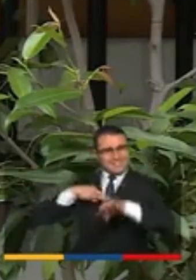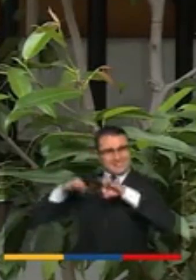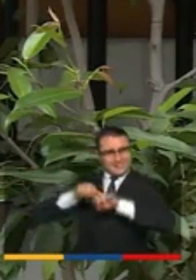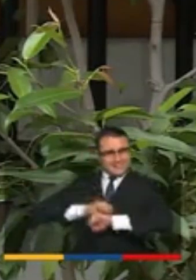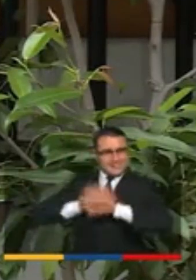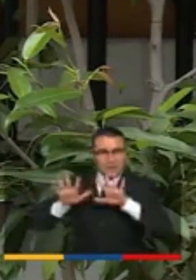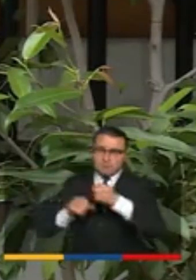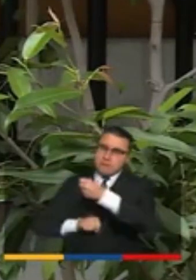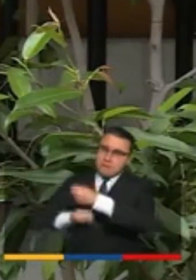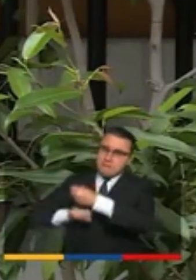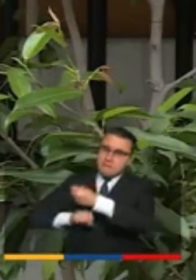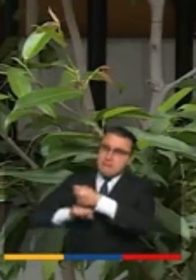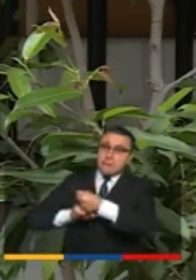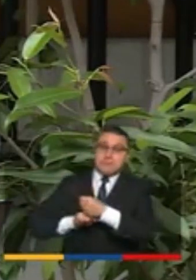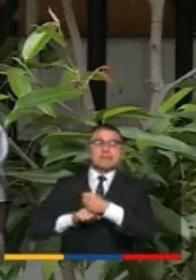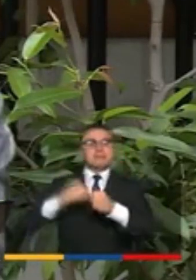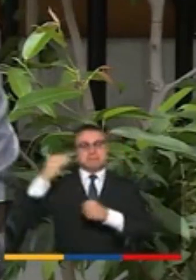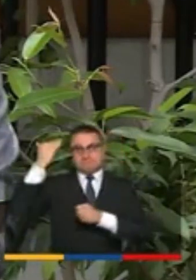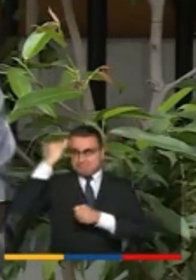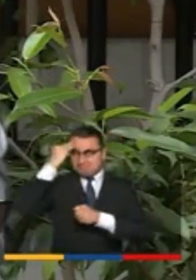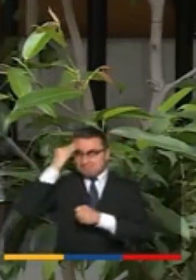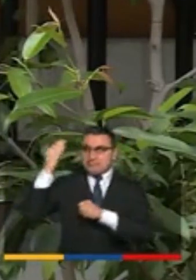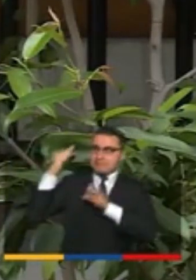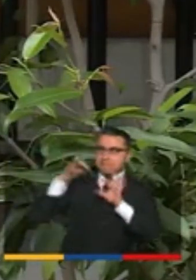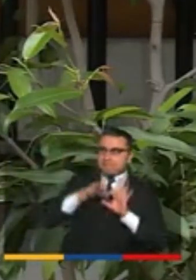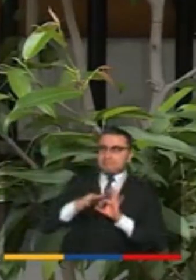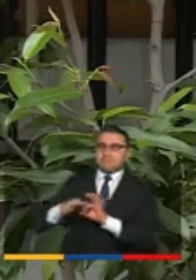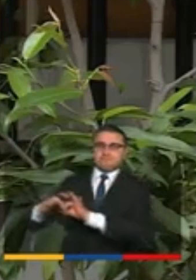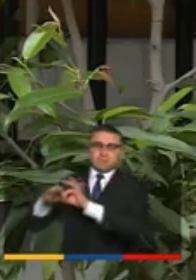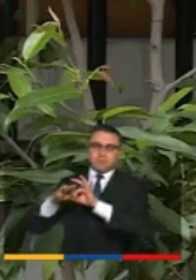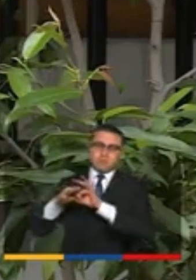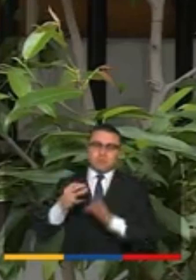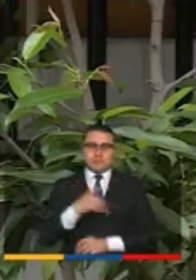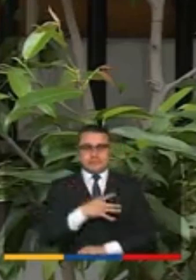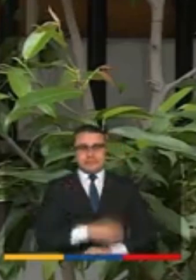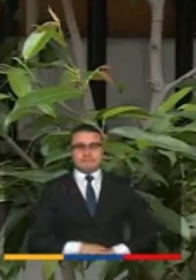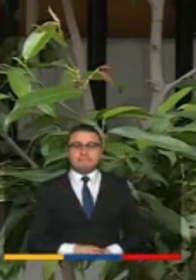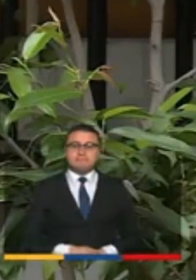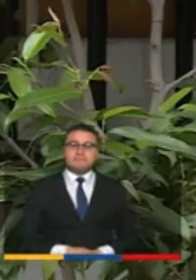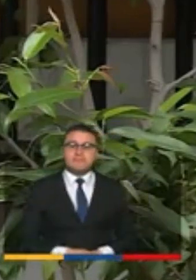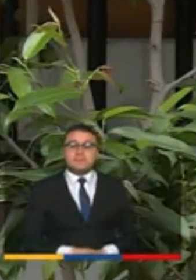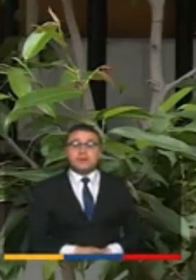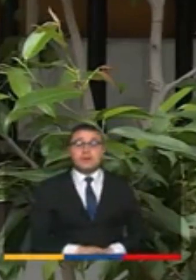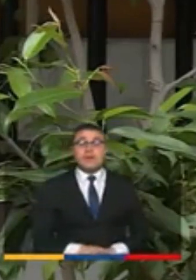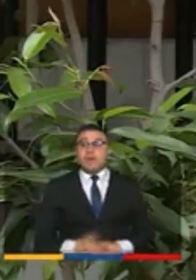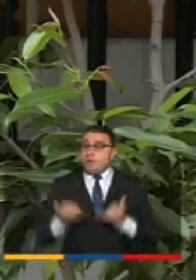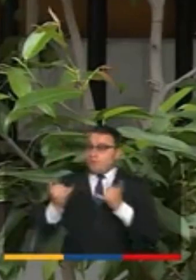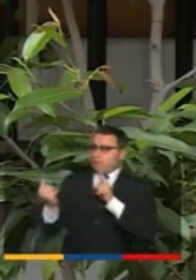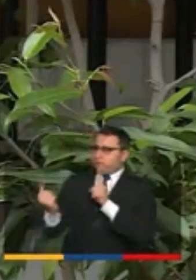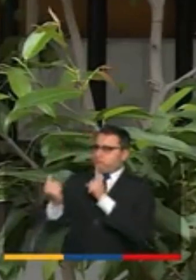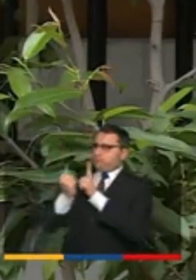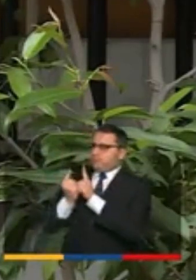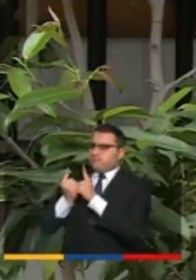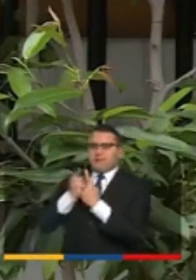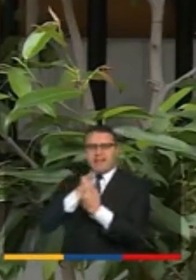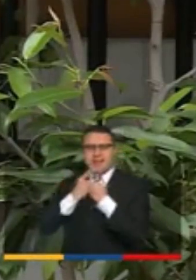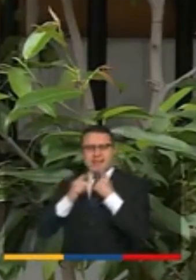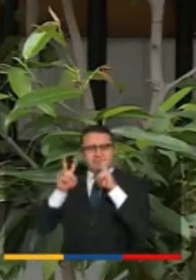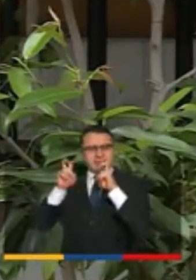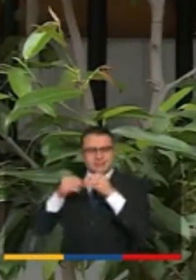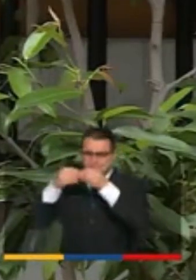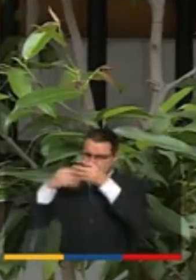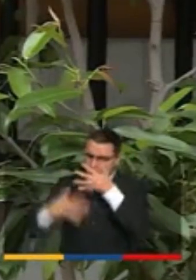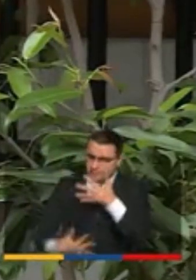por las implicancias que tiene en nuestra patria. Todos los compromisos que hoy hemos tomado, además de otras conversaciones que